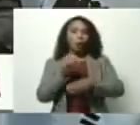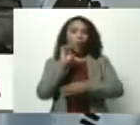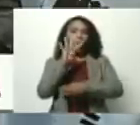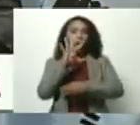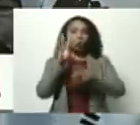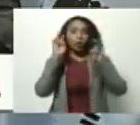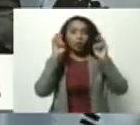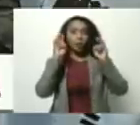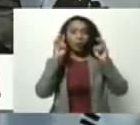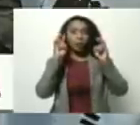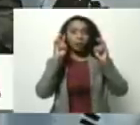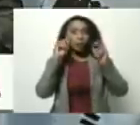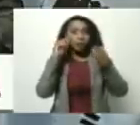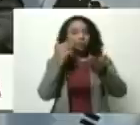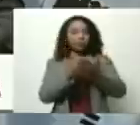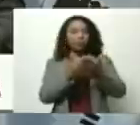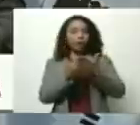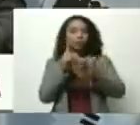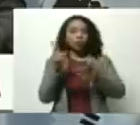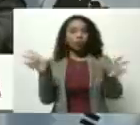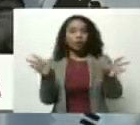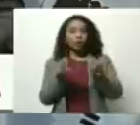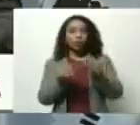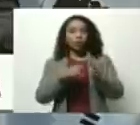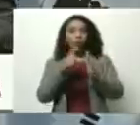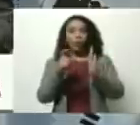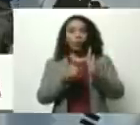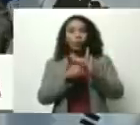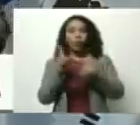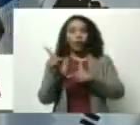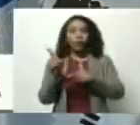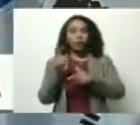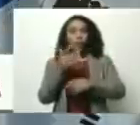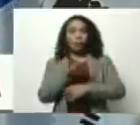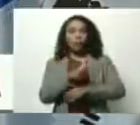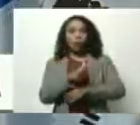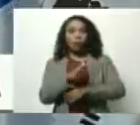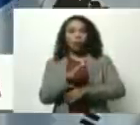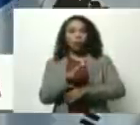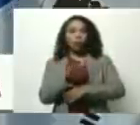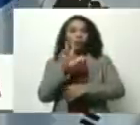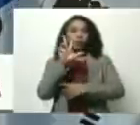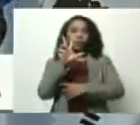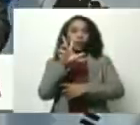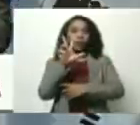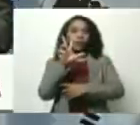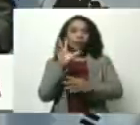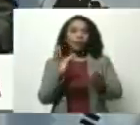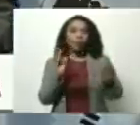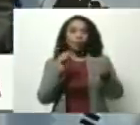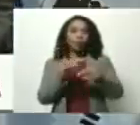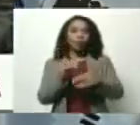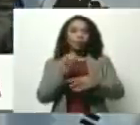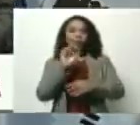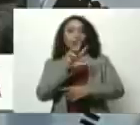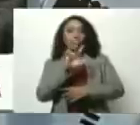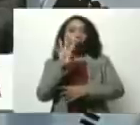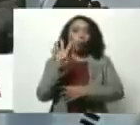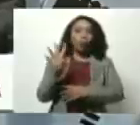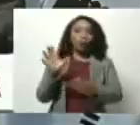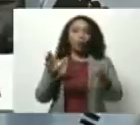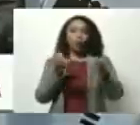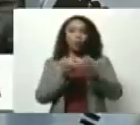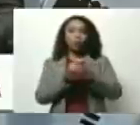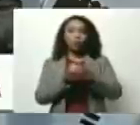órganos de prueba para su conclusión en un aproximado, como ya dije, de 3 a 4 audiencias. A